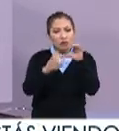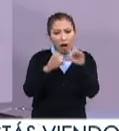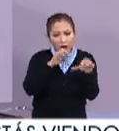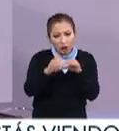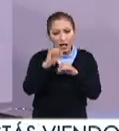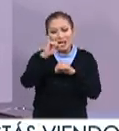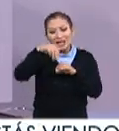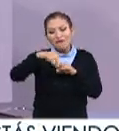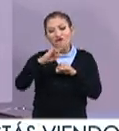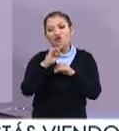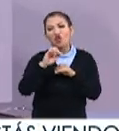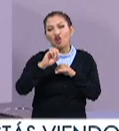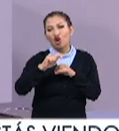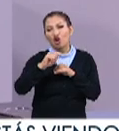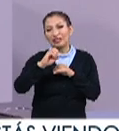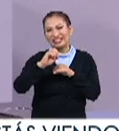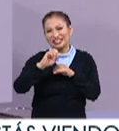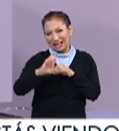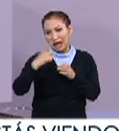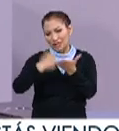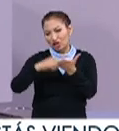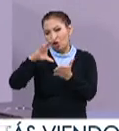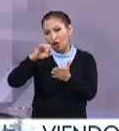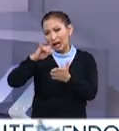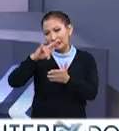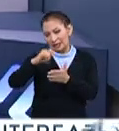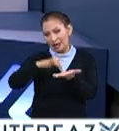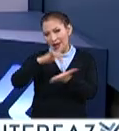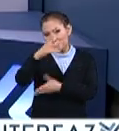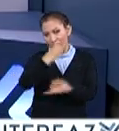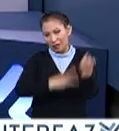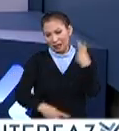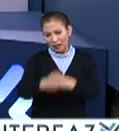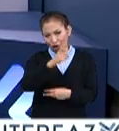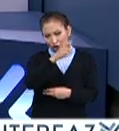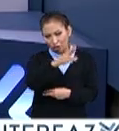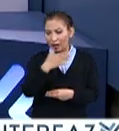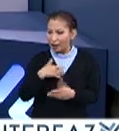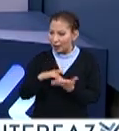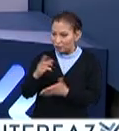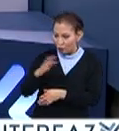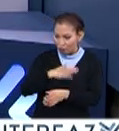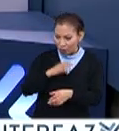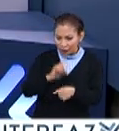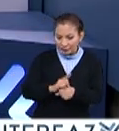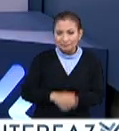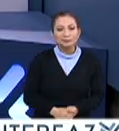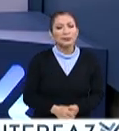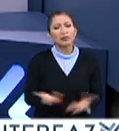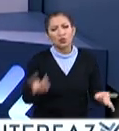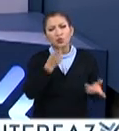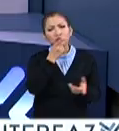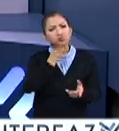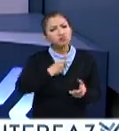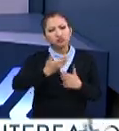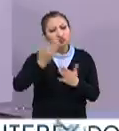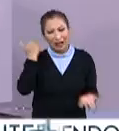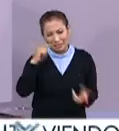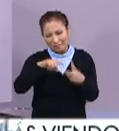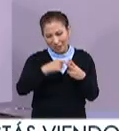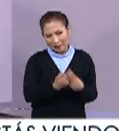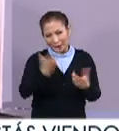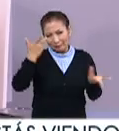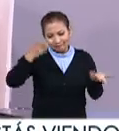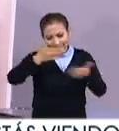Comunicación, el Infotec del CONACYT. Doctor, muchísimas gracias por estar con nosotros. Hola, muchas gracias, buenos días. Pues nos comentabas antes